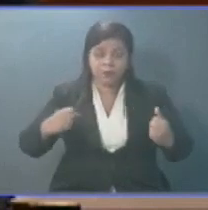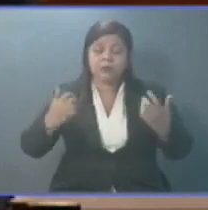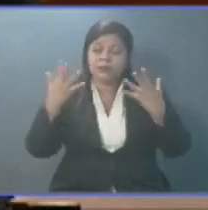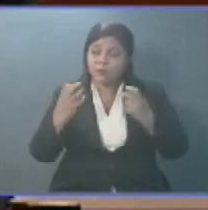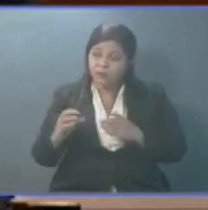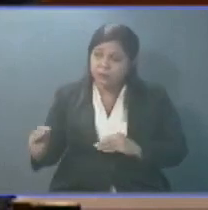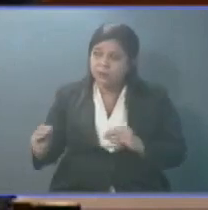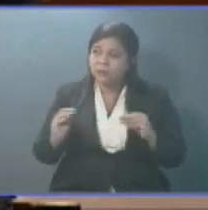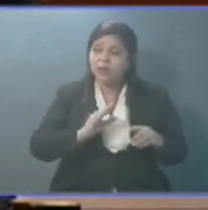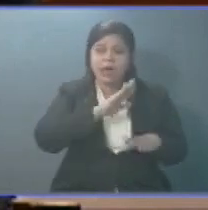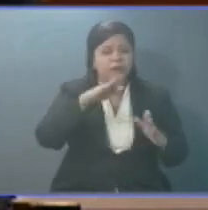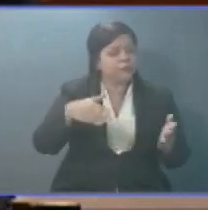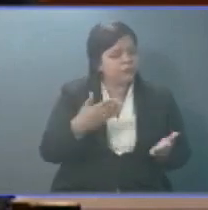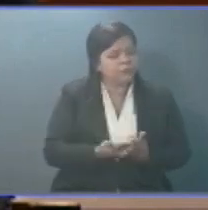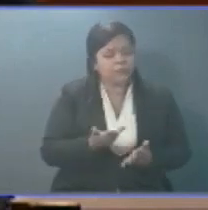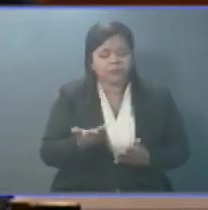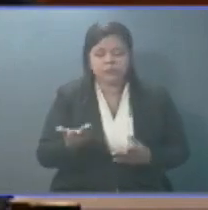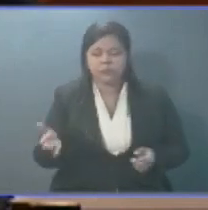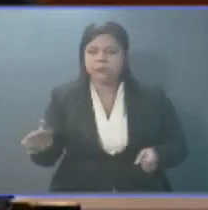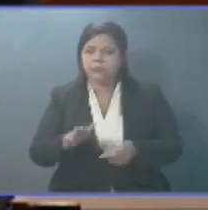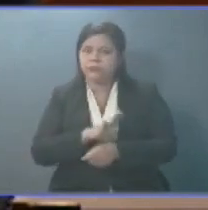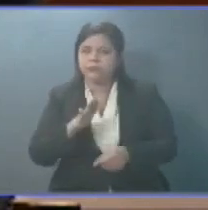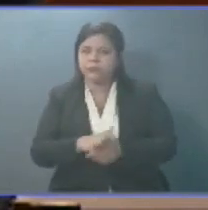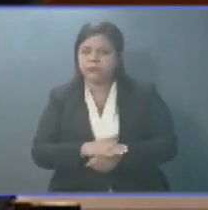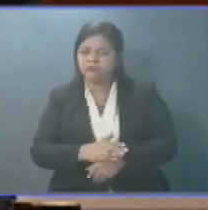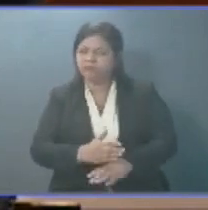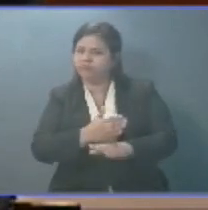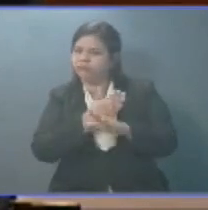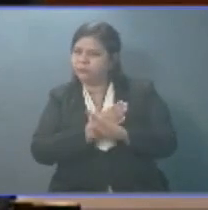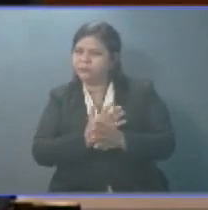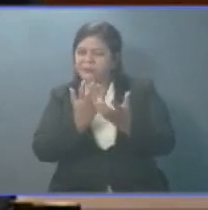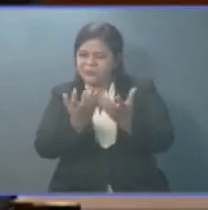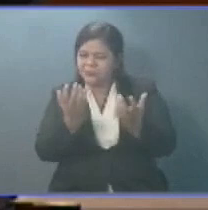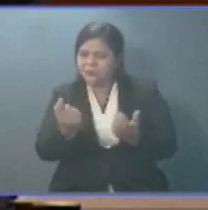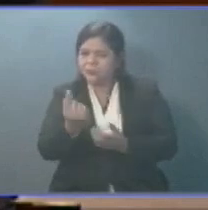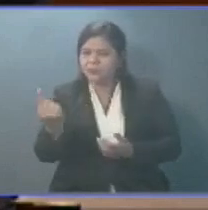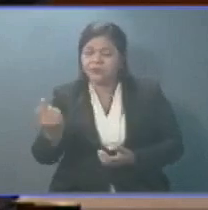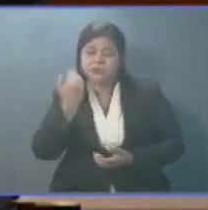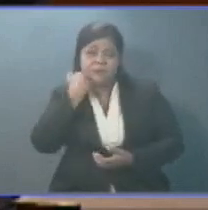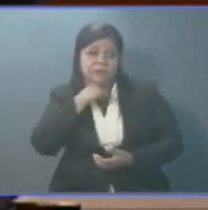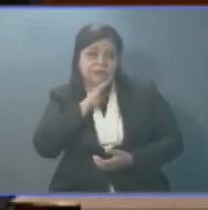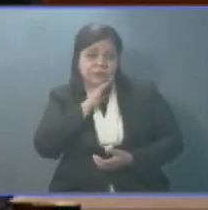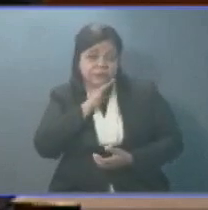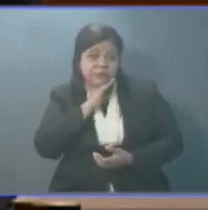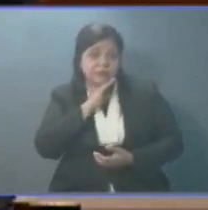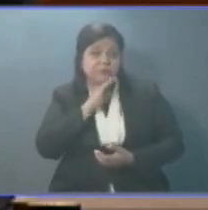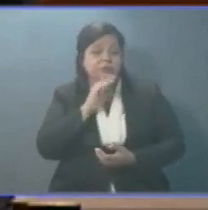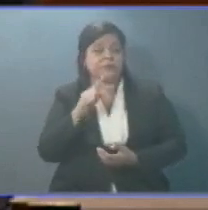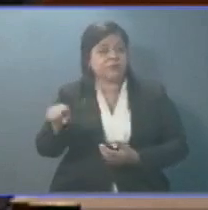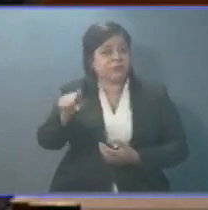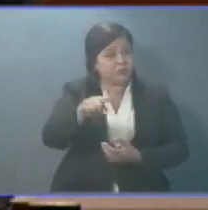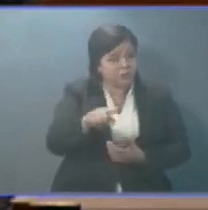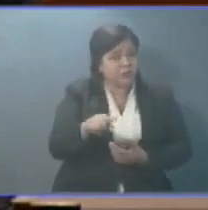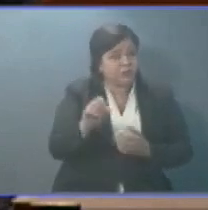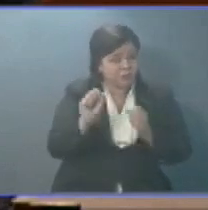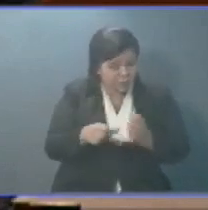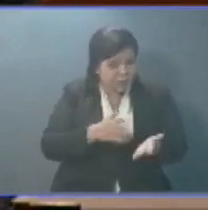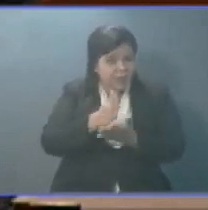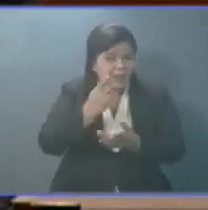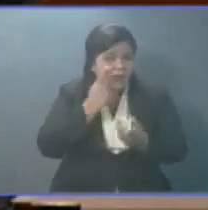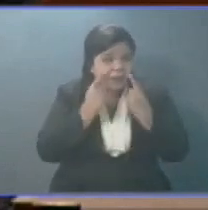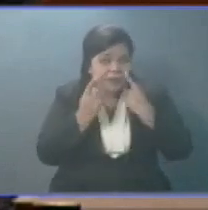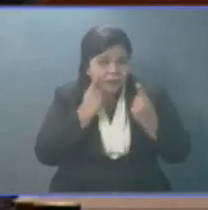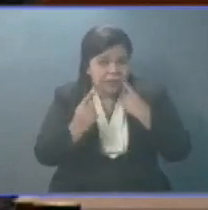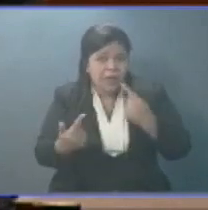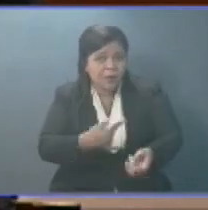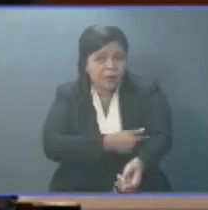todas las medidas que van a disminuir esa cantidad de contrario si ustedes tuvieran el valor de visitar un hospital público